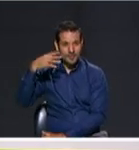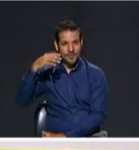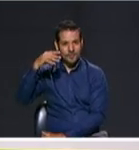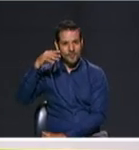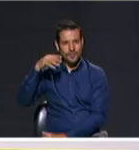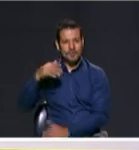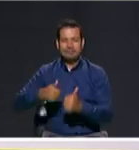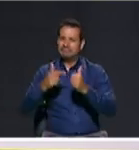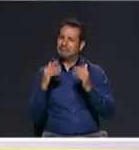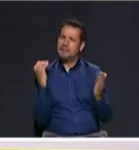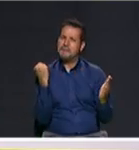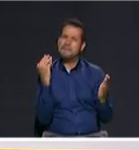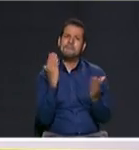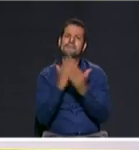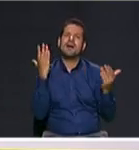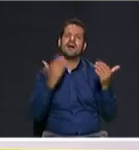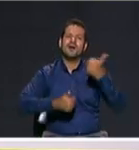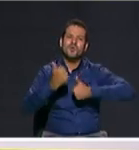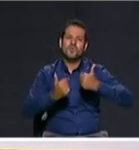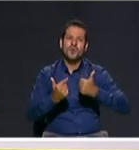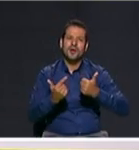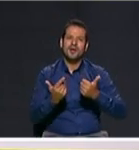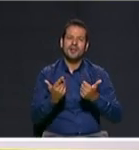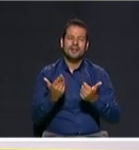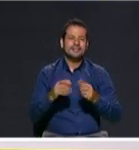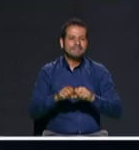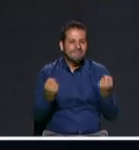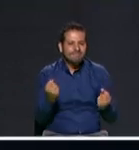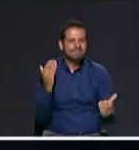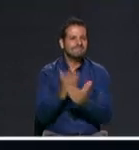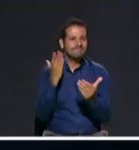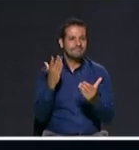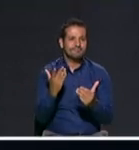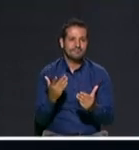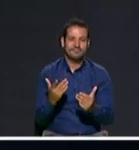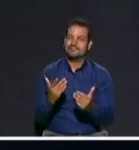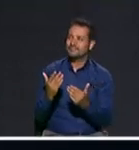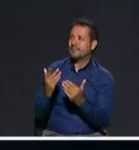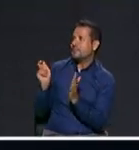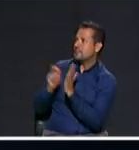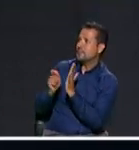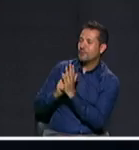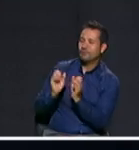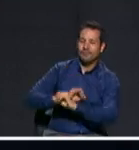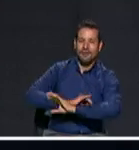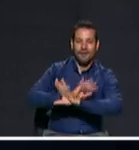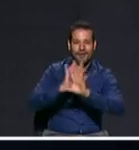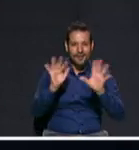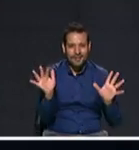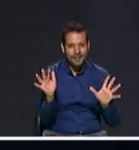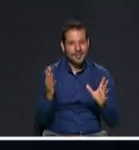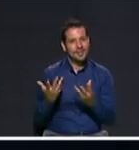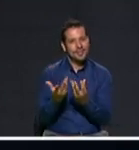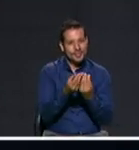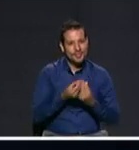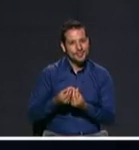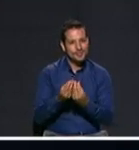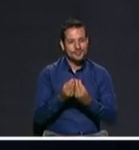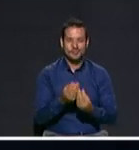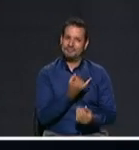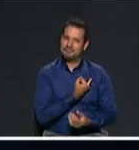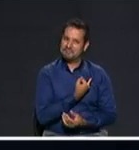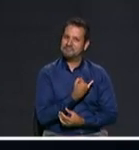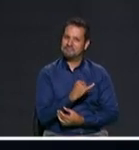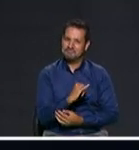podría llegar a afectar eso para construir estas dos obras que usted menciona sí es muy bueno esa aclaración porque nosotros somos una candidatura independiente